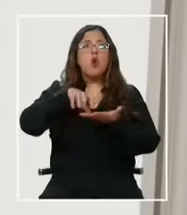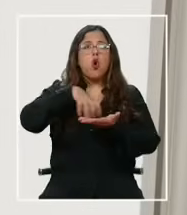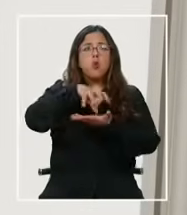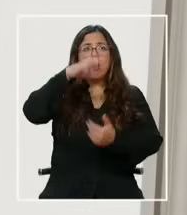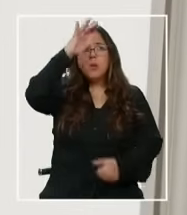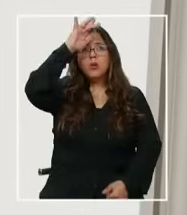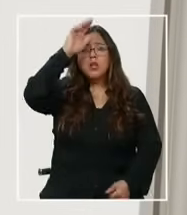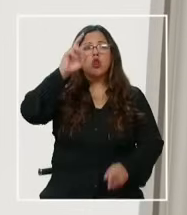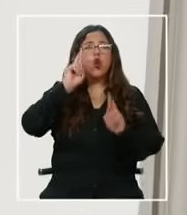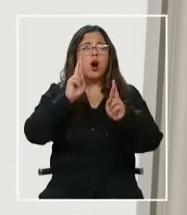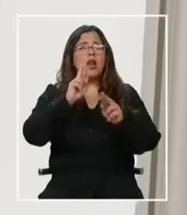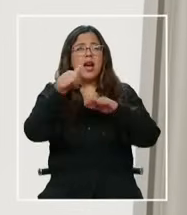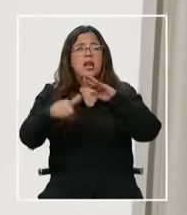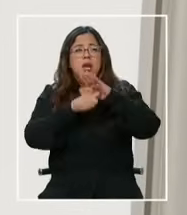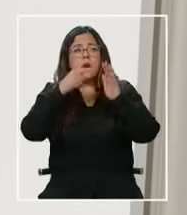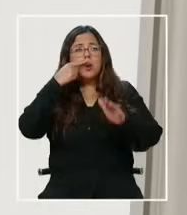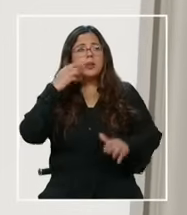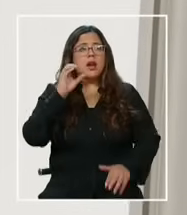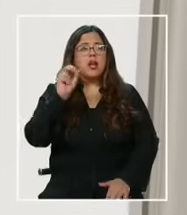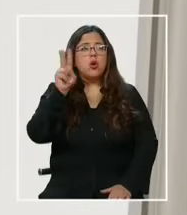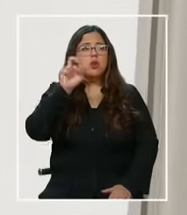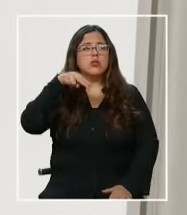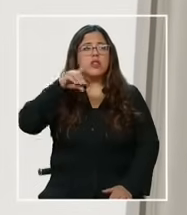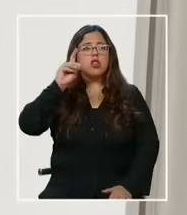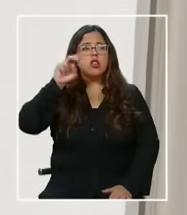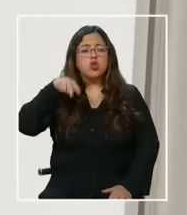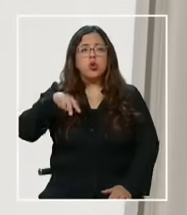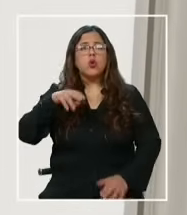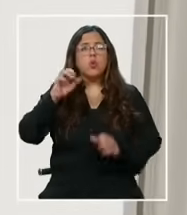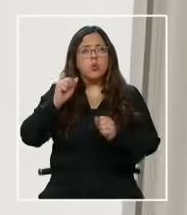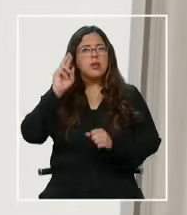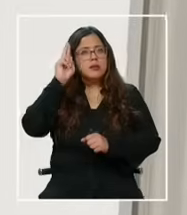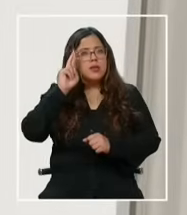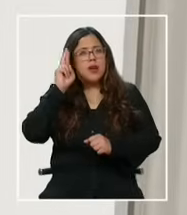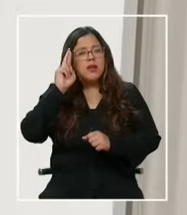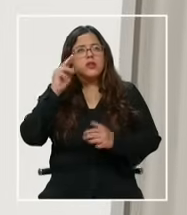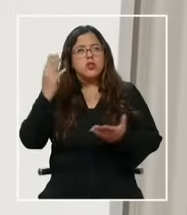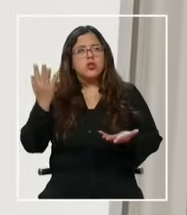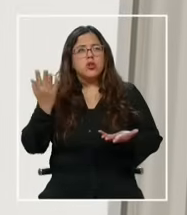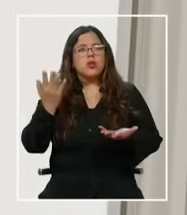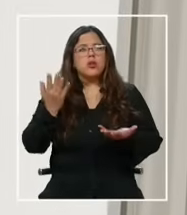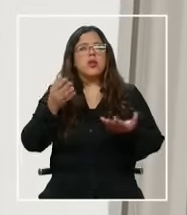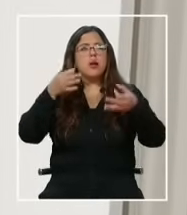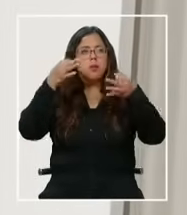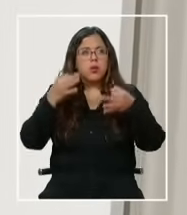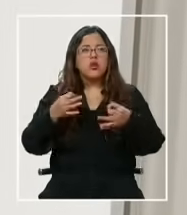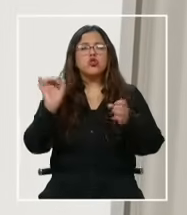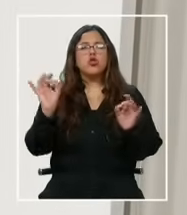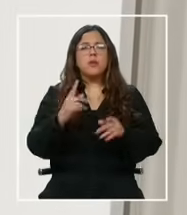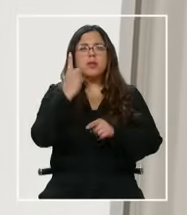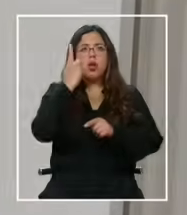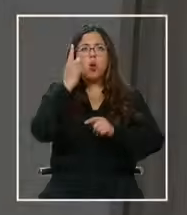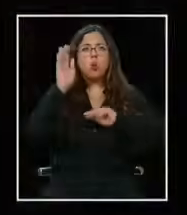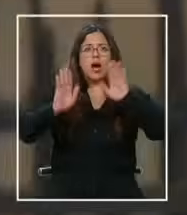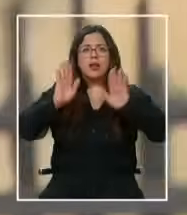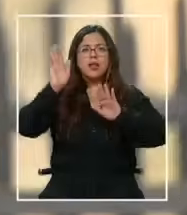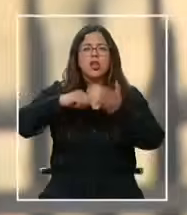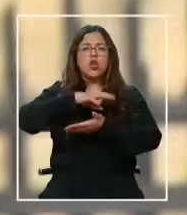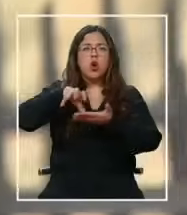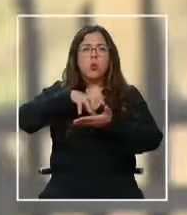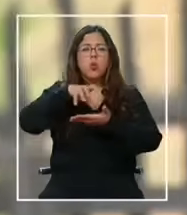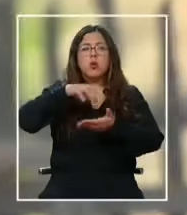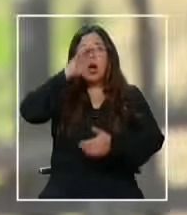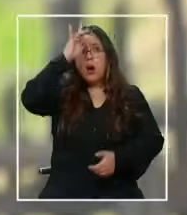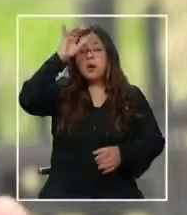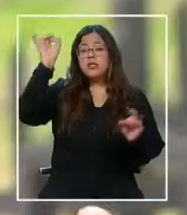Esperamos que el concejal són tome esto en consideración y haga una reflexión para que efectivamente podamos llegar con un solo candidato en la comuna de puent de no